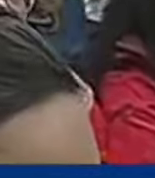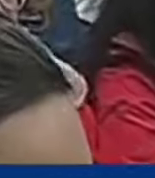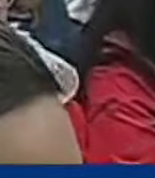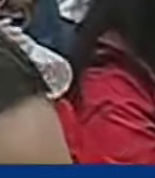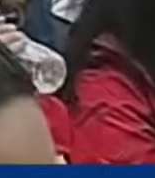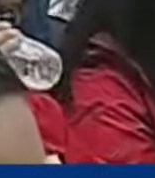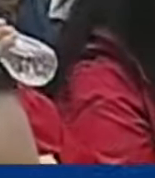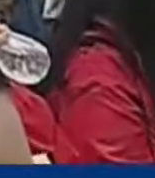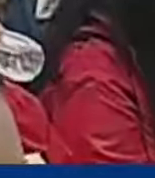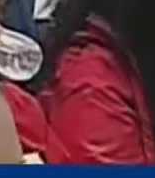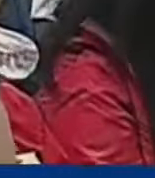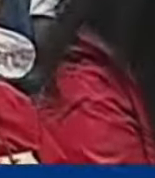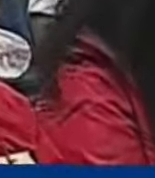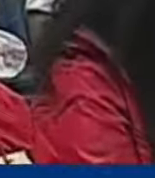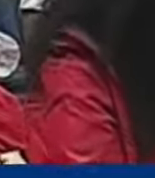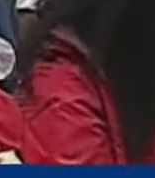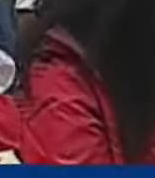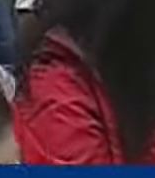me alegra mucho